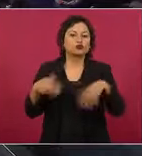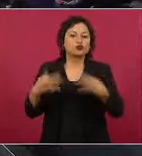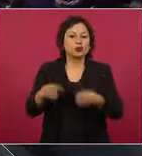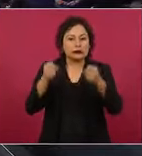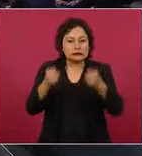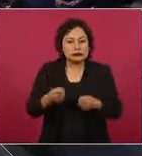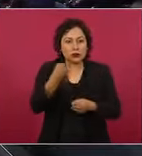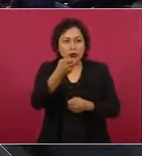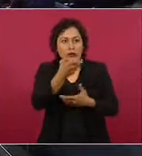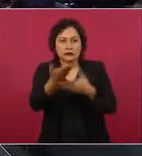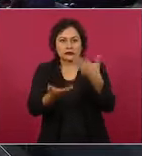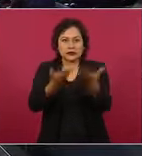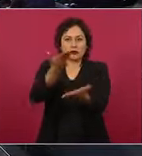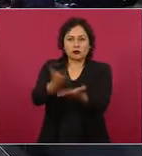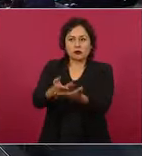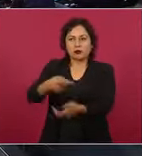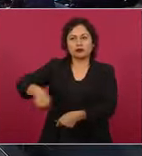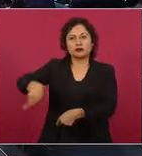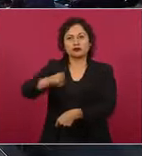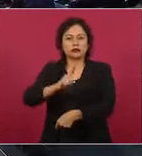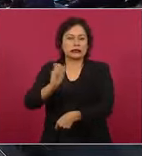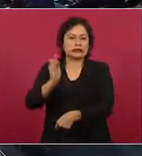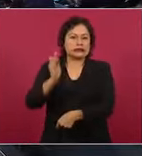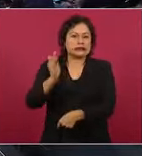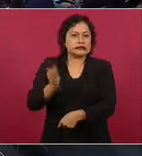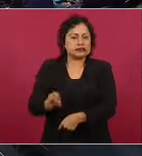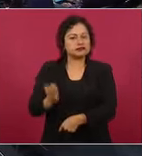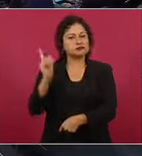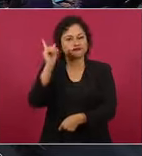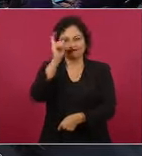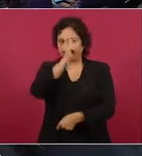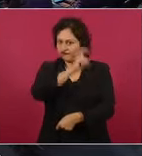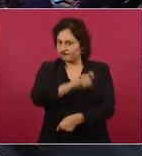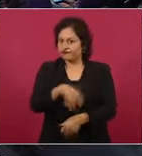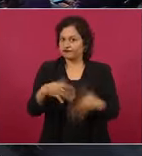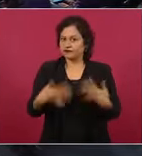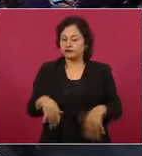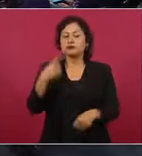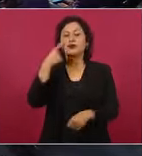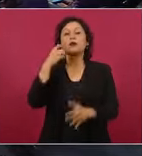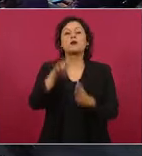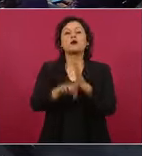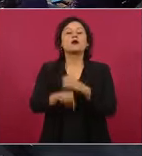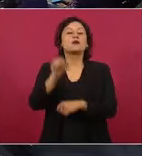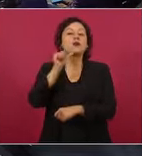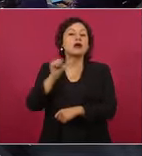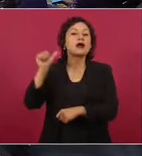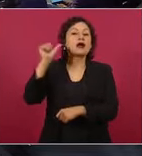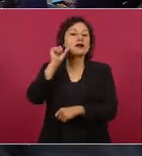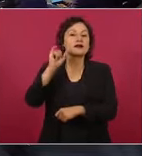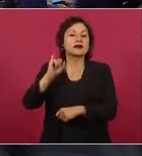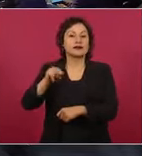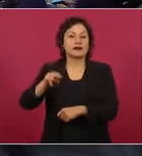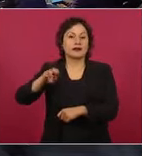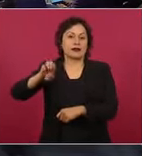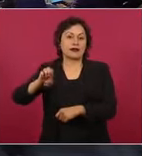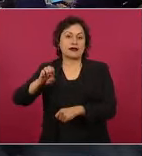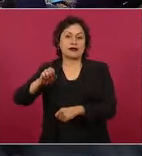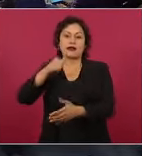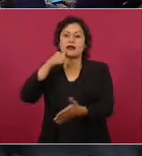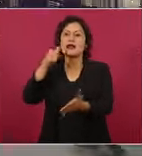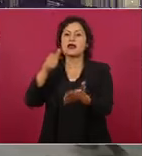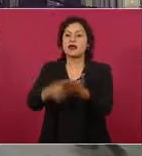dificultades para ser aprobada. Ayer, justamente, el INE aprobó una minuta en donde, bueno, se